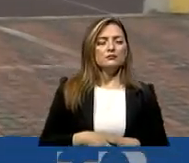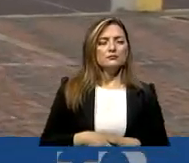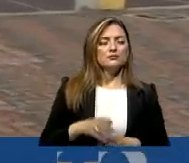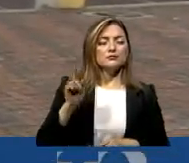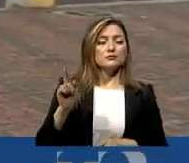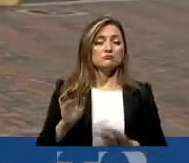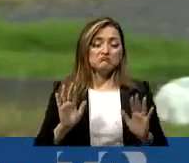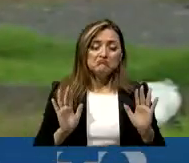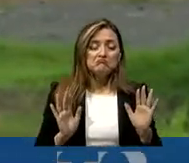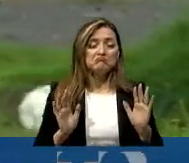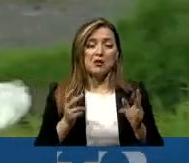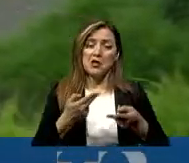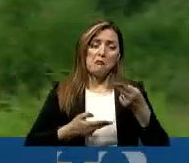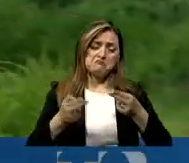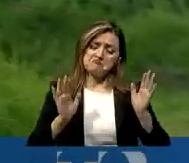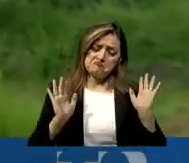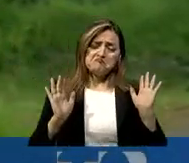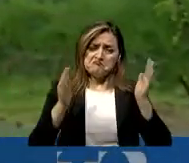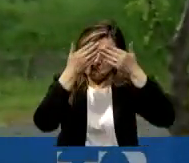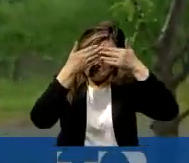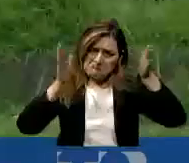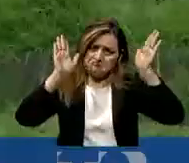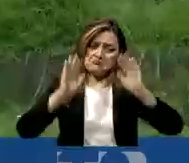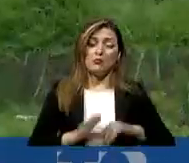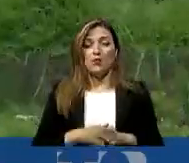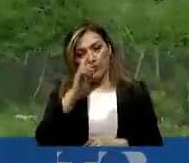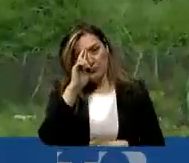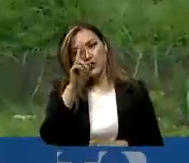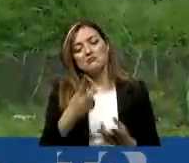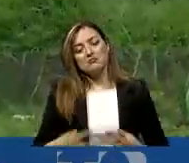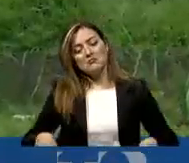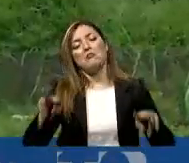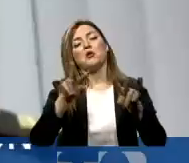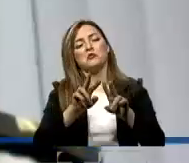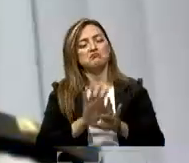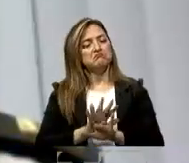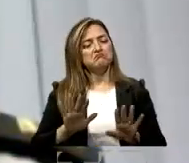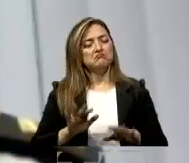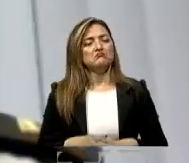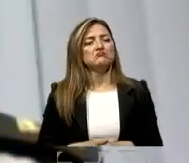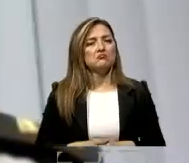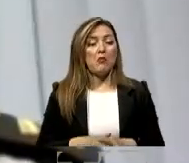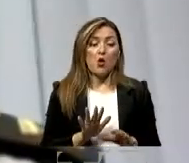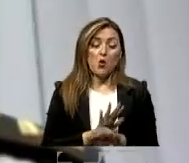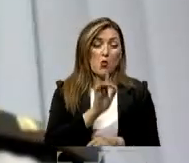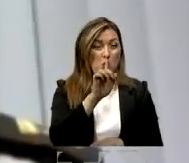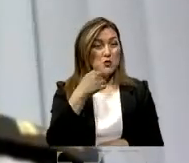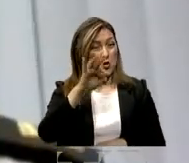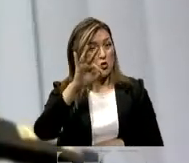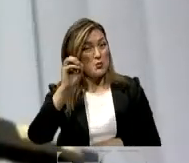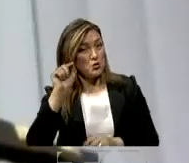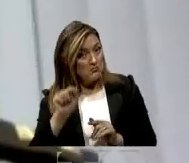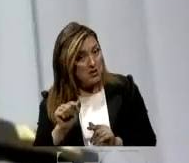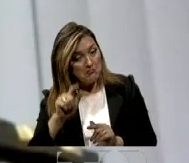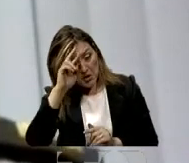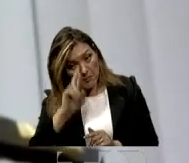que están dispuestos a retomar las negociaciones siempre y cuando se respete el avalúo inicial más bien depende del municipio que se